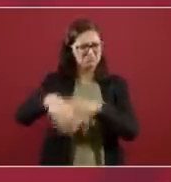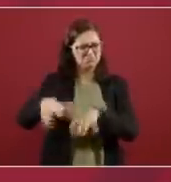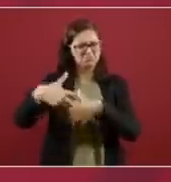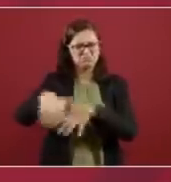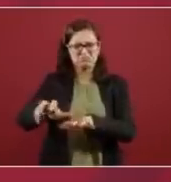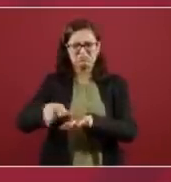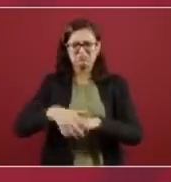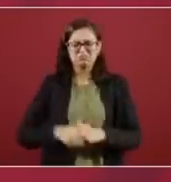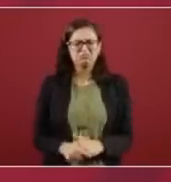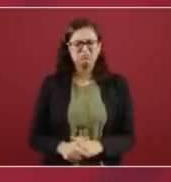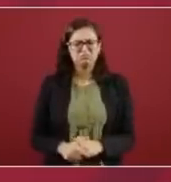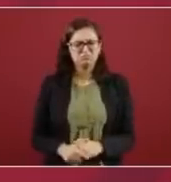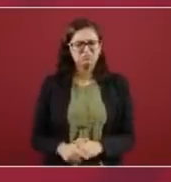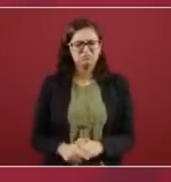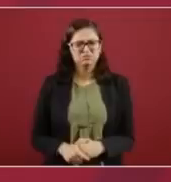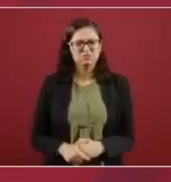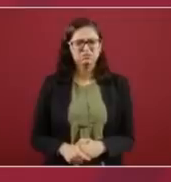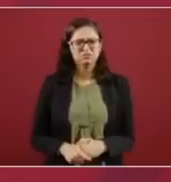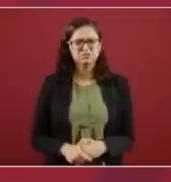este